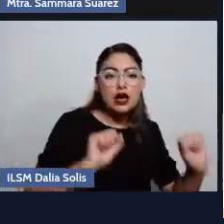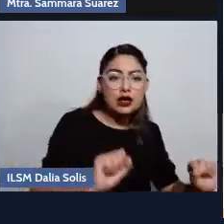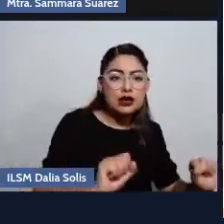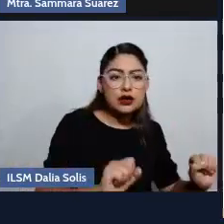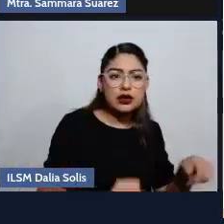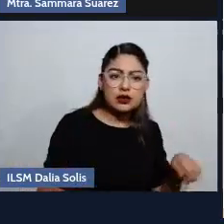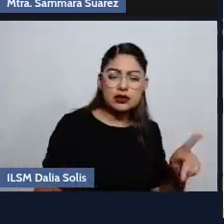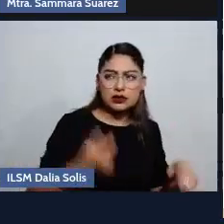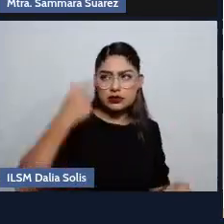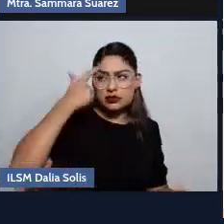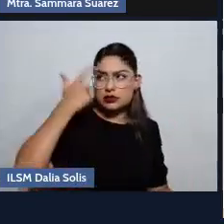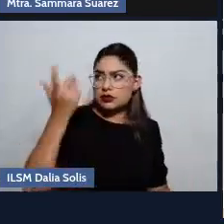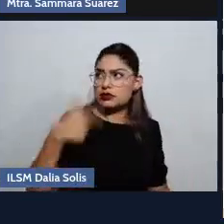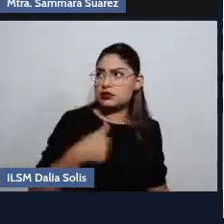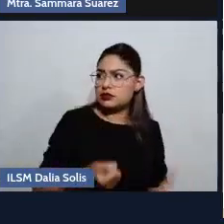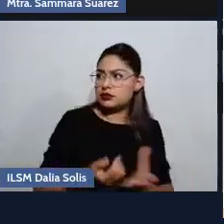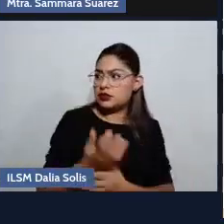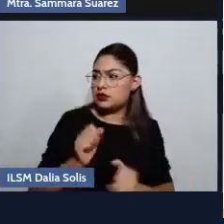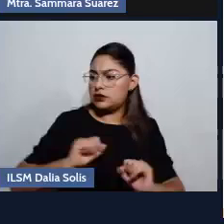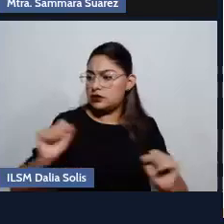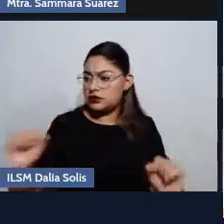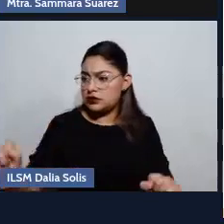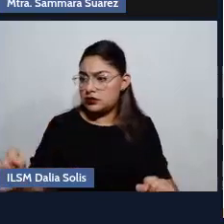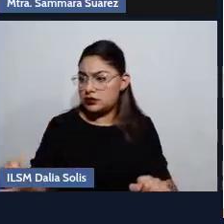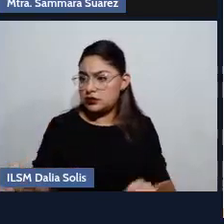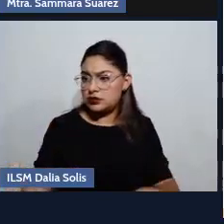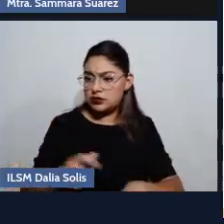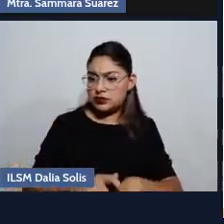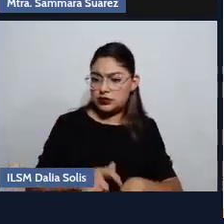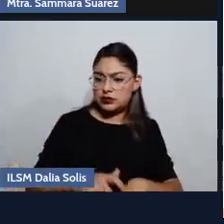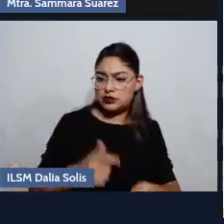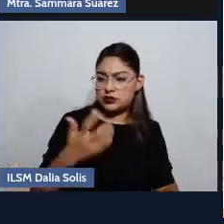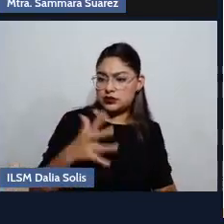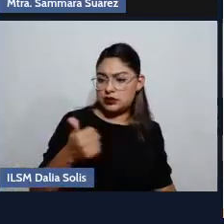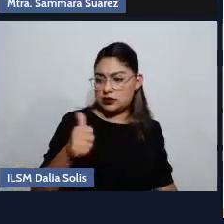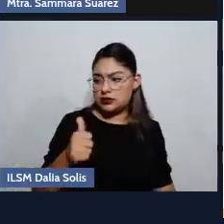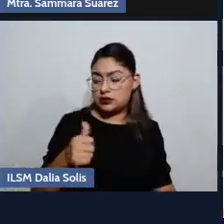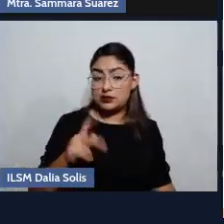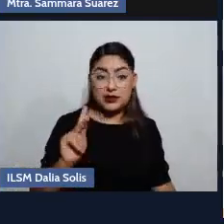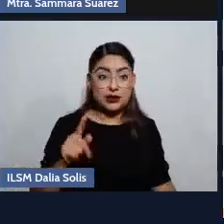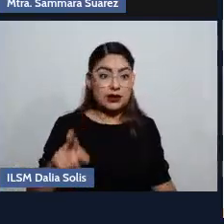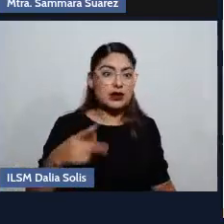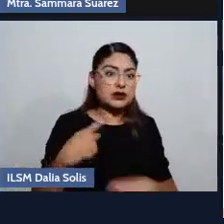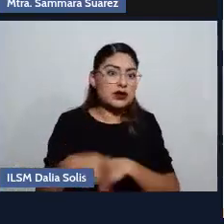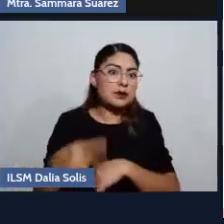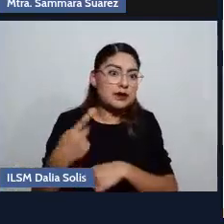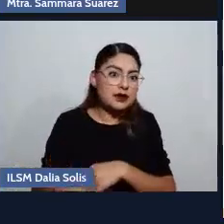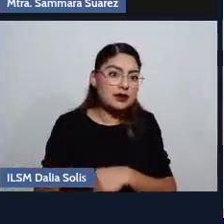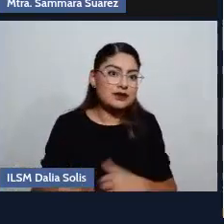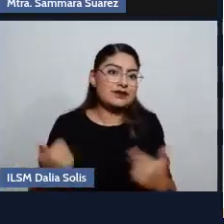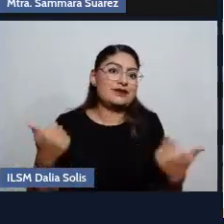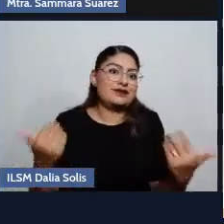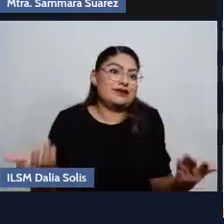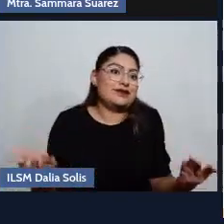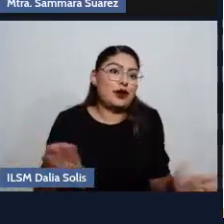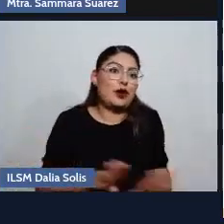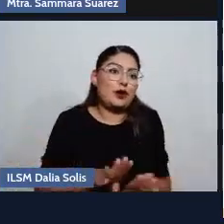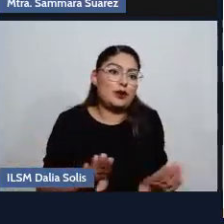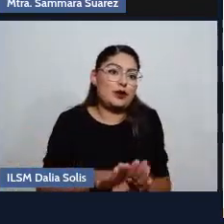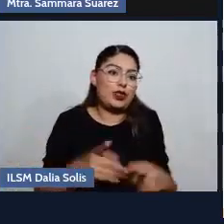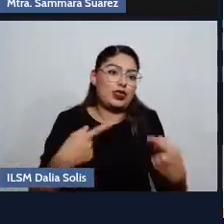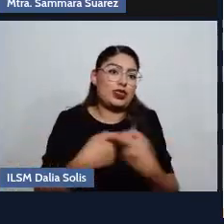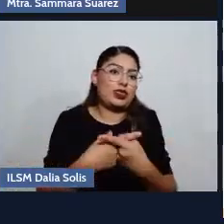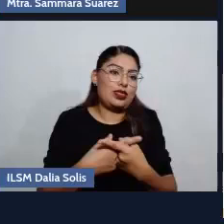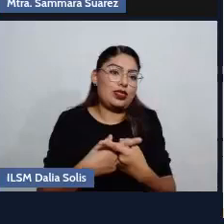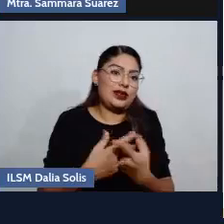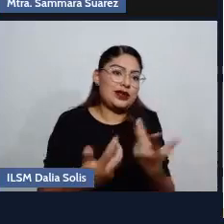bueno, si salgo a correr porque tengo tiempo a las 10, 11 de la noche, pero a las 10, 11 de la noche es peligroso, híjole, entonces,